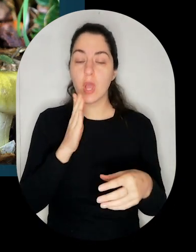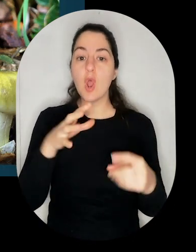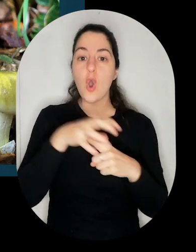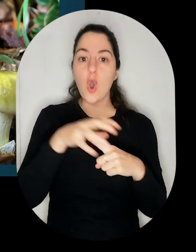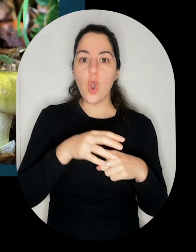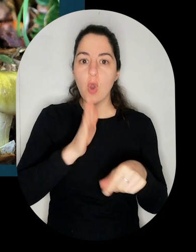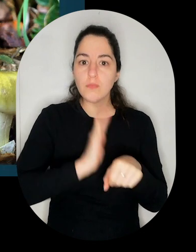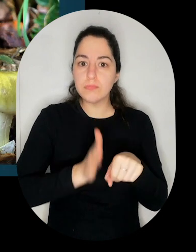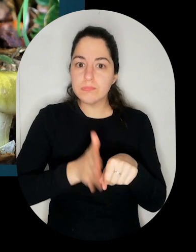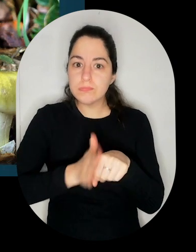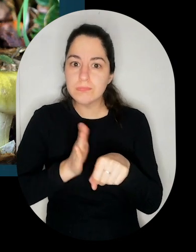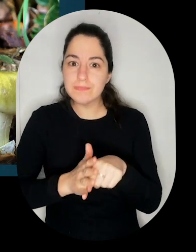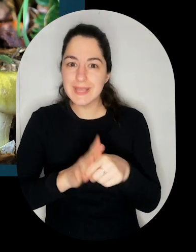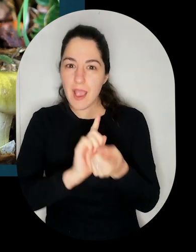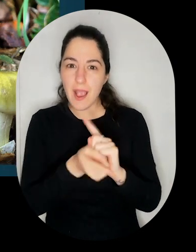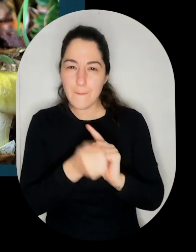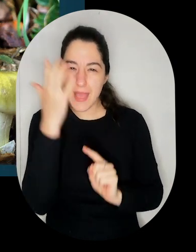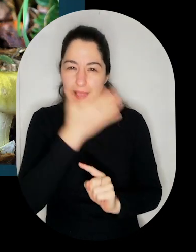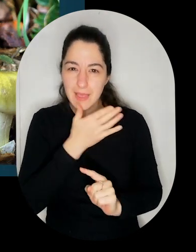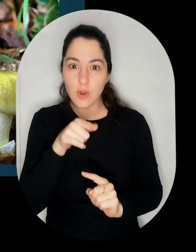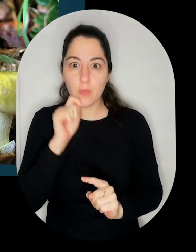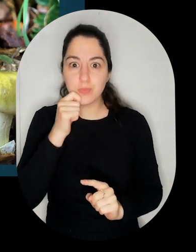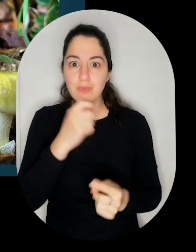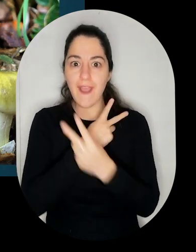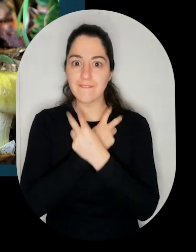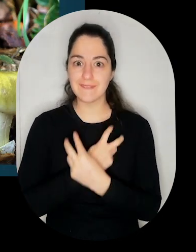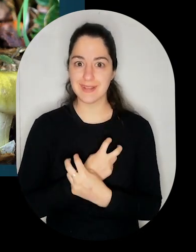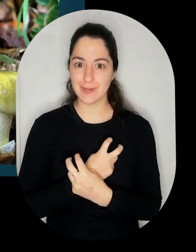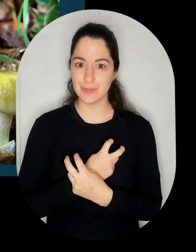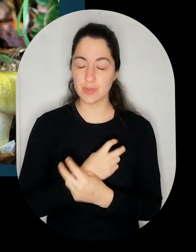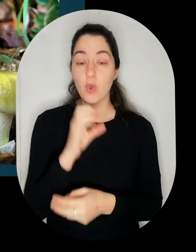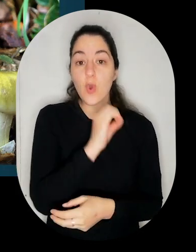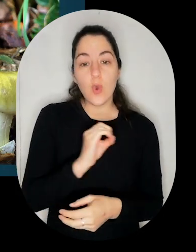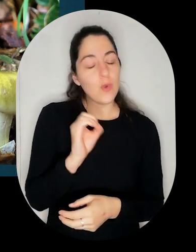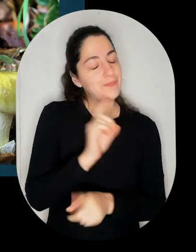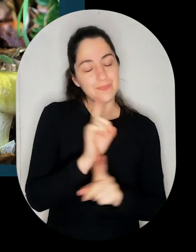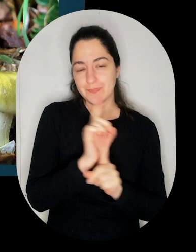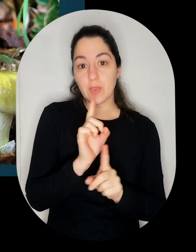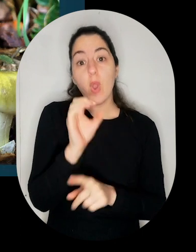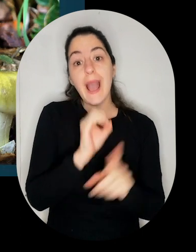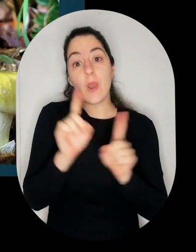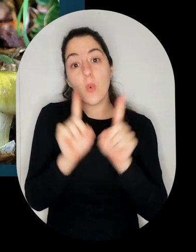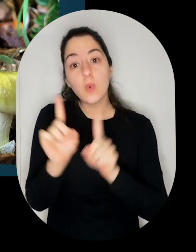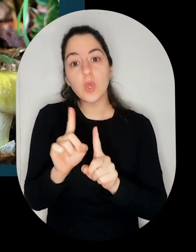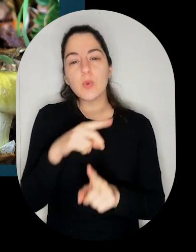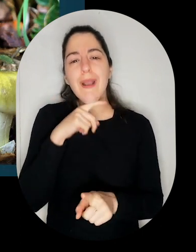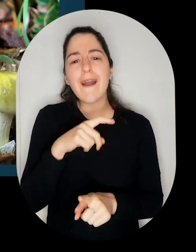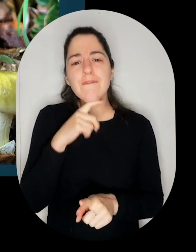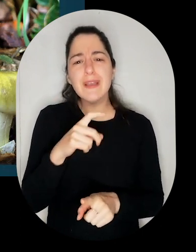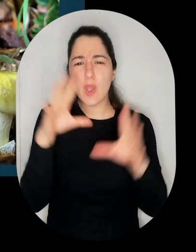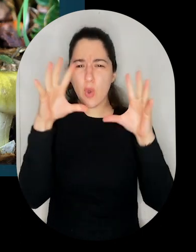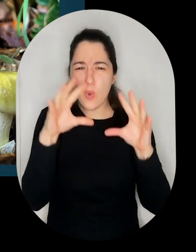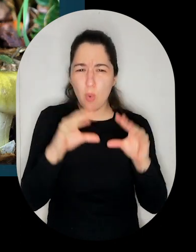o cortarlo se vuelve negro, es venenoso. No necesariamente, hay hongos que tienen una oxidación de un color café bastante oscuro, que puede parecer